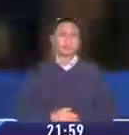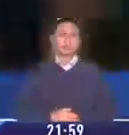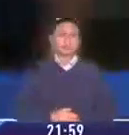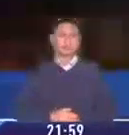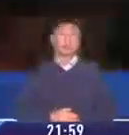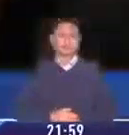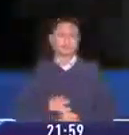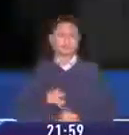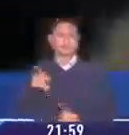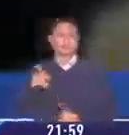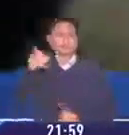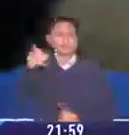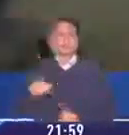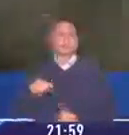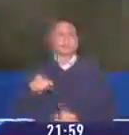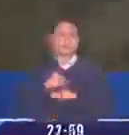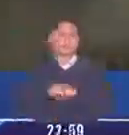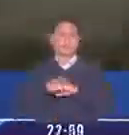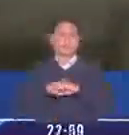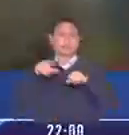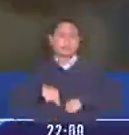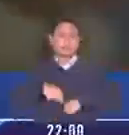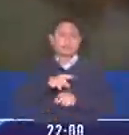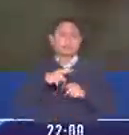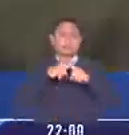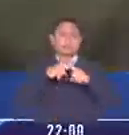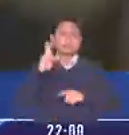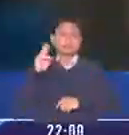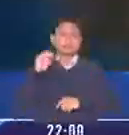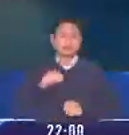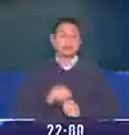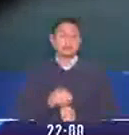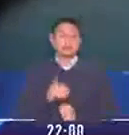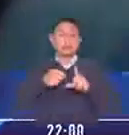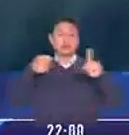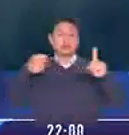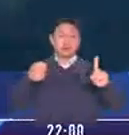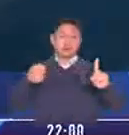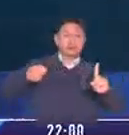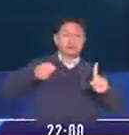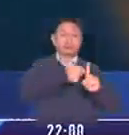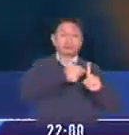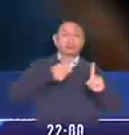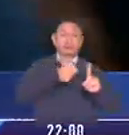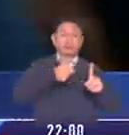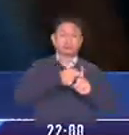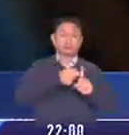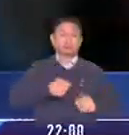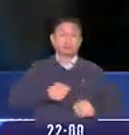Presunto responsable de haber cometido un crimen, utilizando un cuchillo,